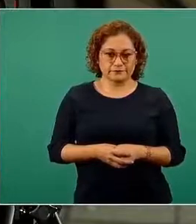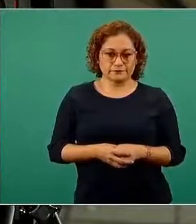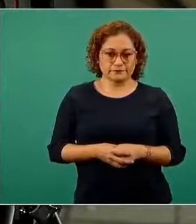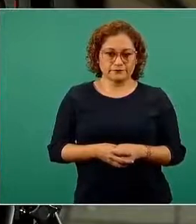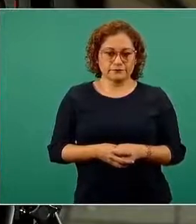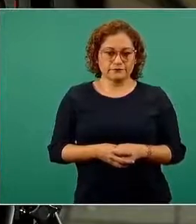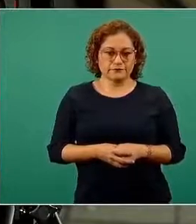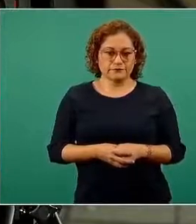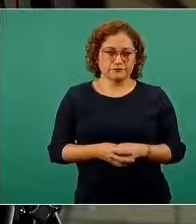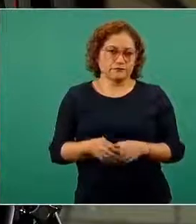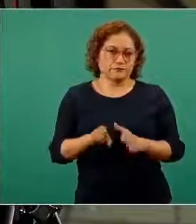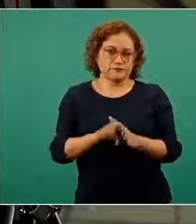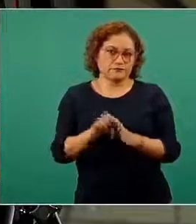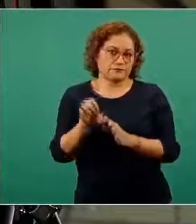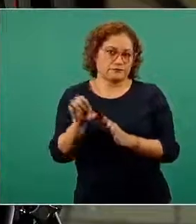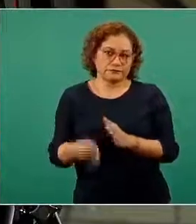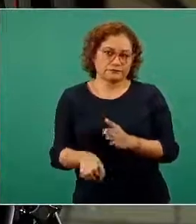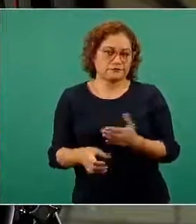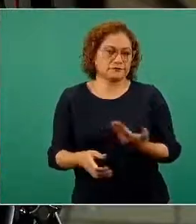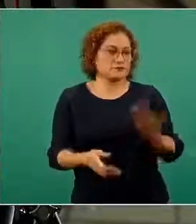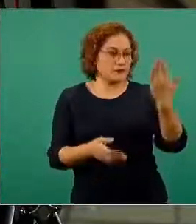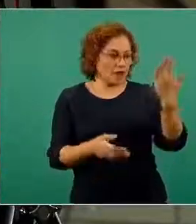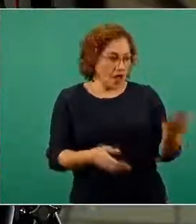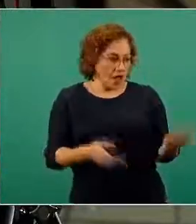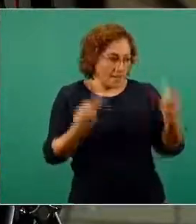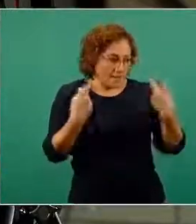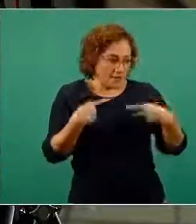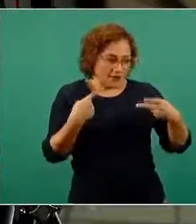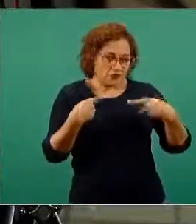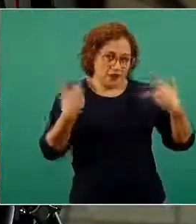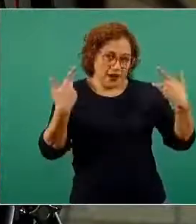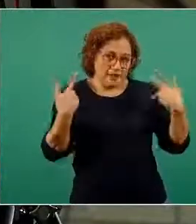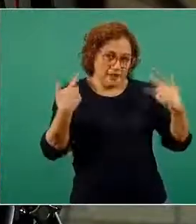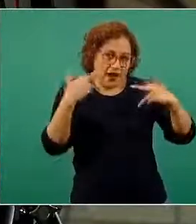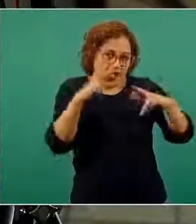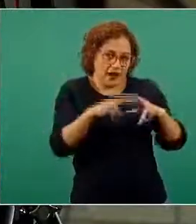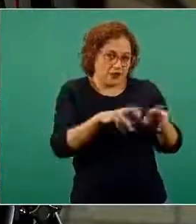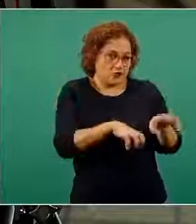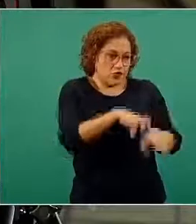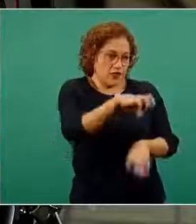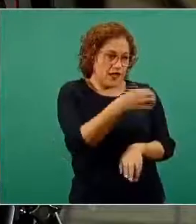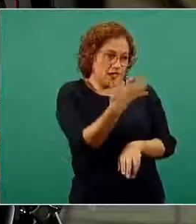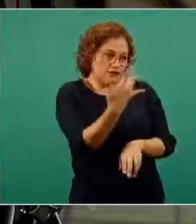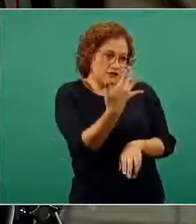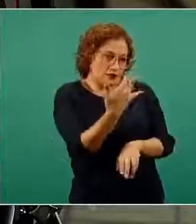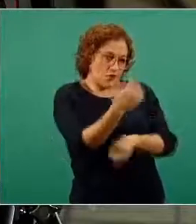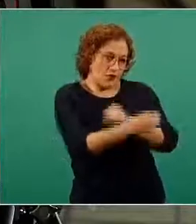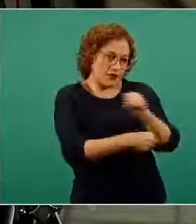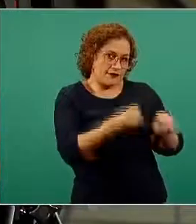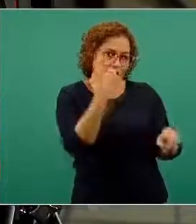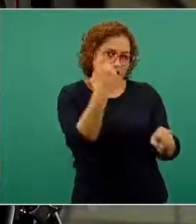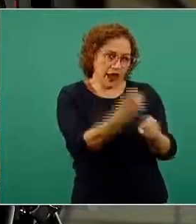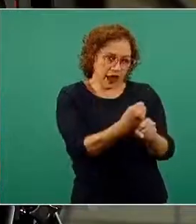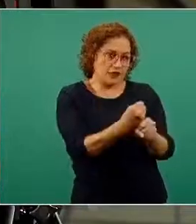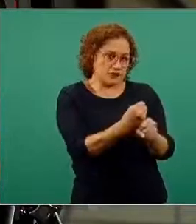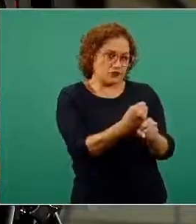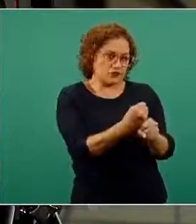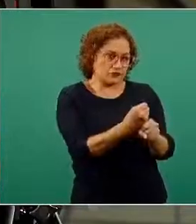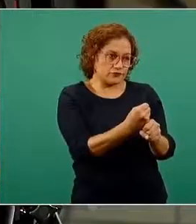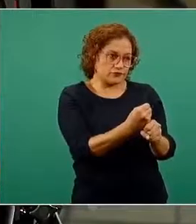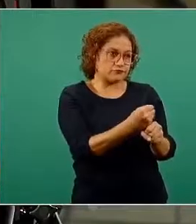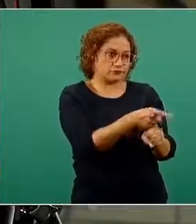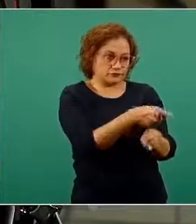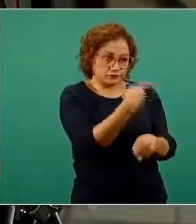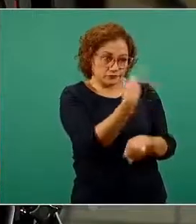un profesor de 50 y más, y también le corresponda vacunarse por década de la vida y por